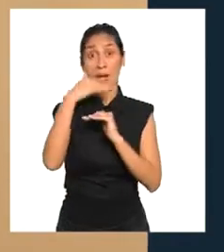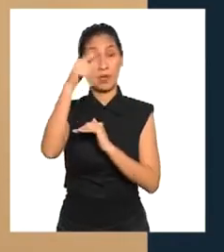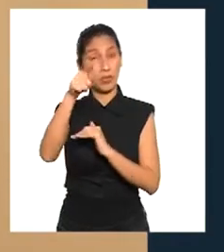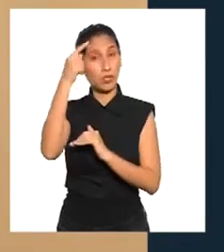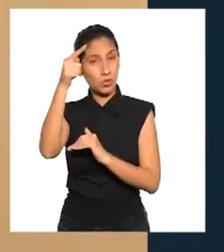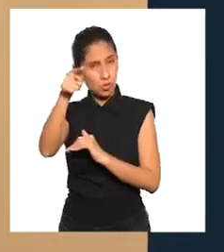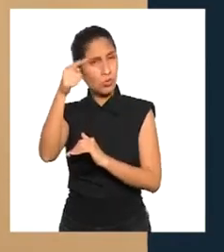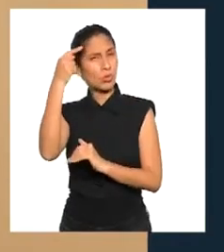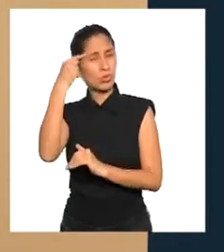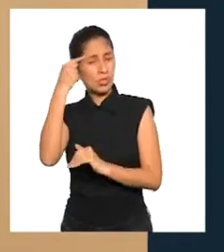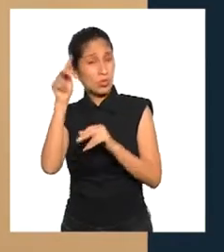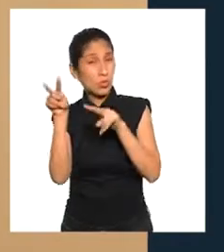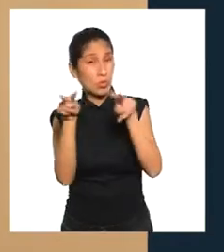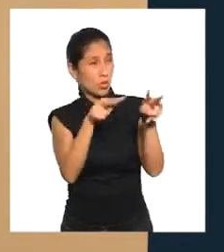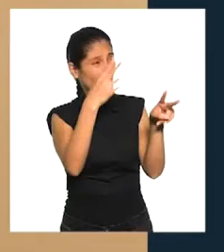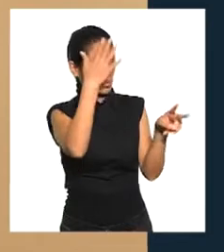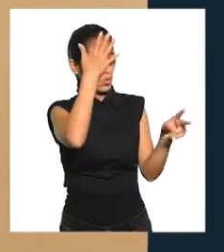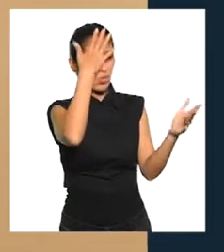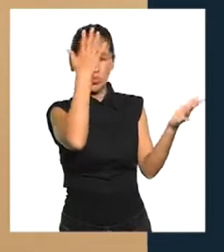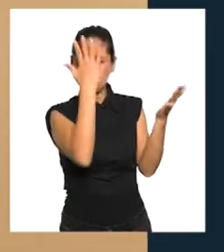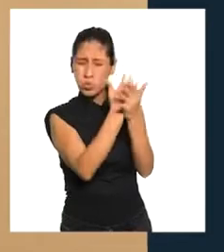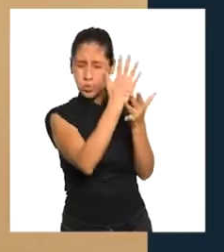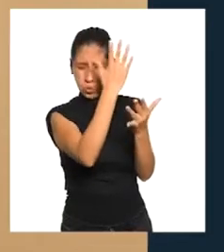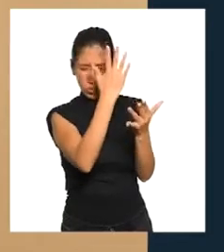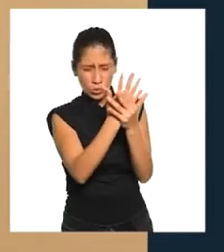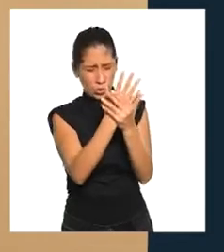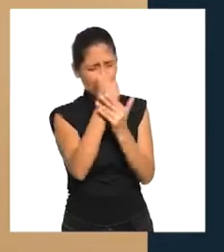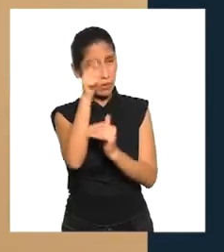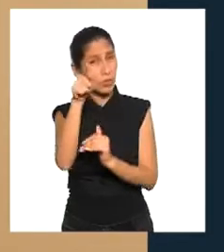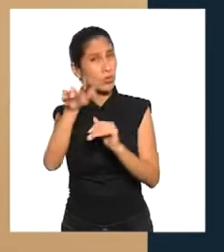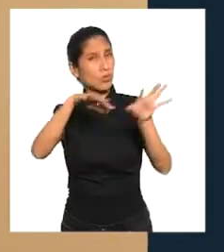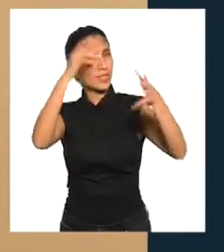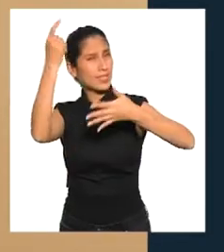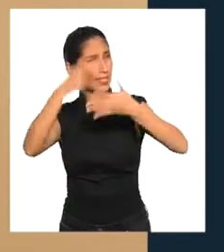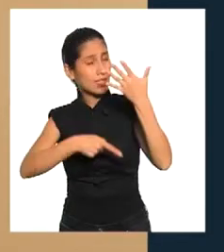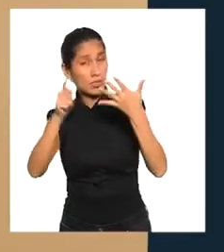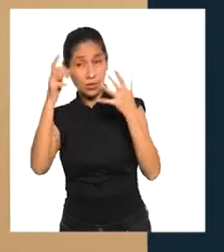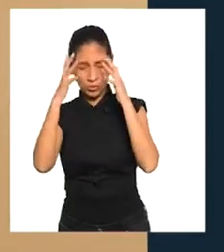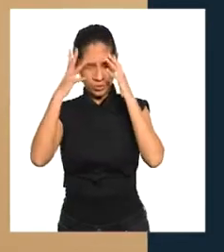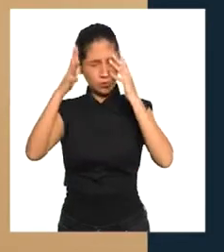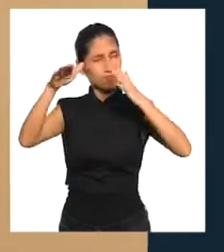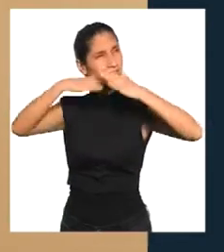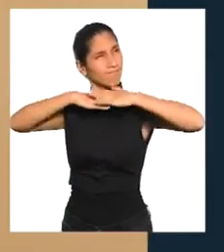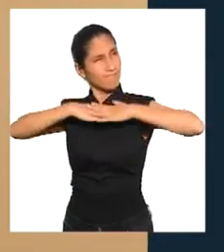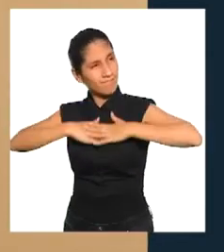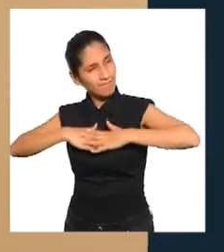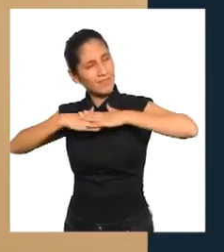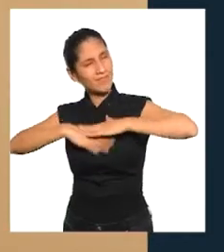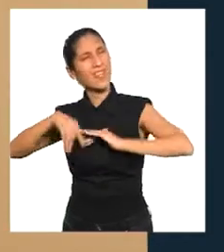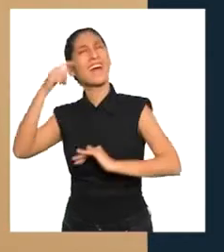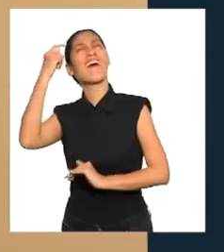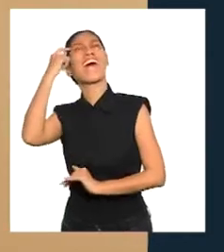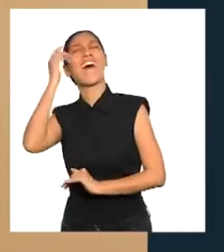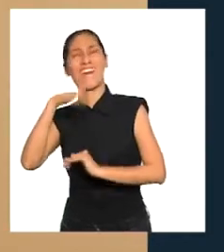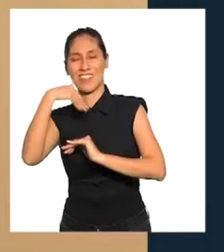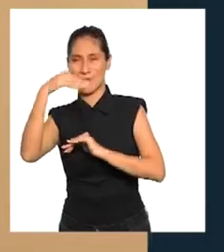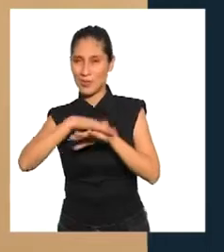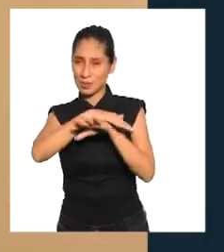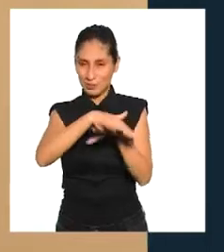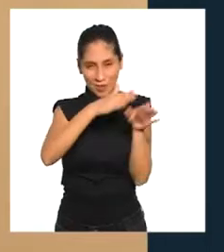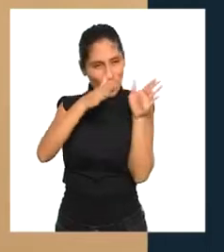decisiones difíciles en las etapas que son parte de nuestra vida. Recuerden que